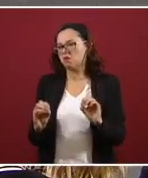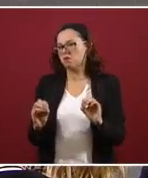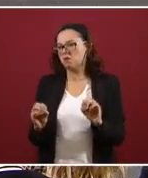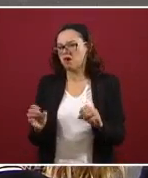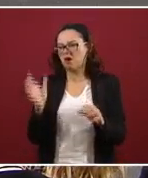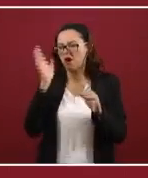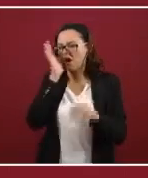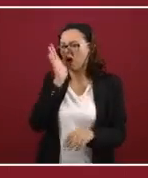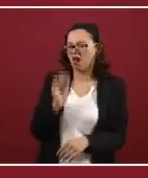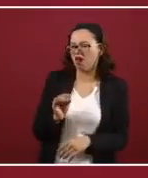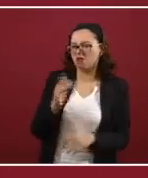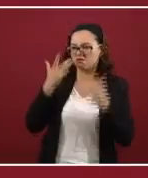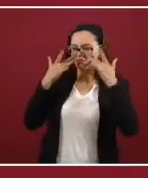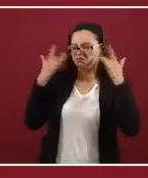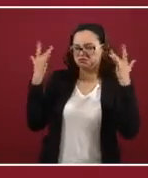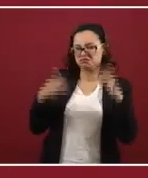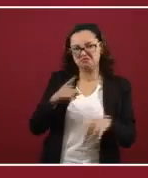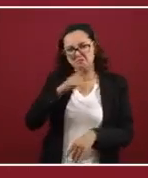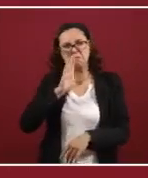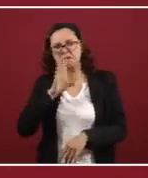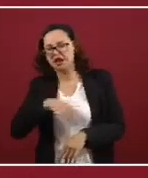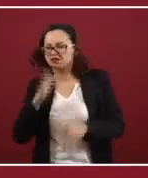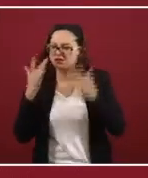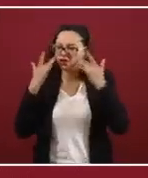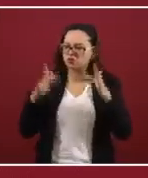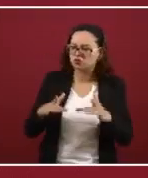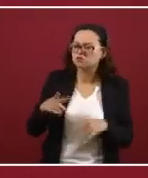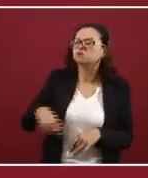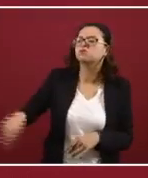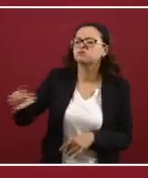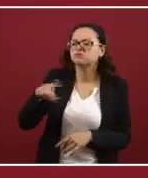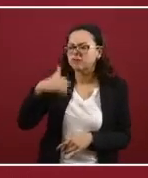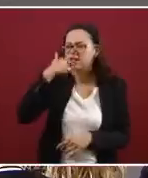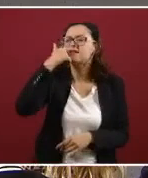gobernando o que renuncie.